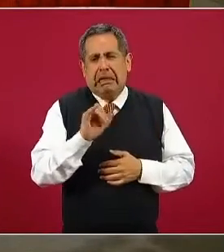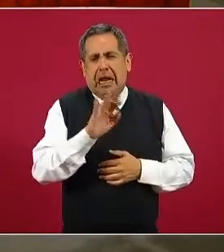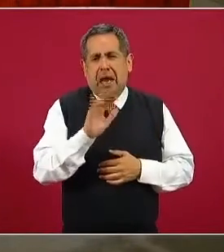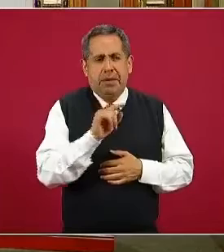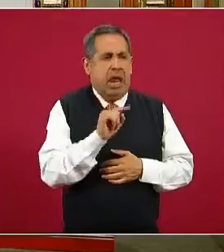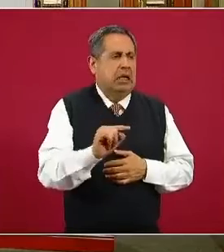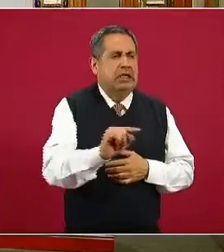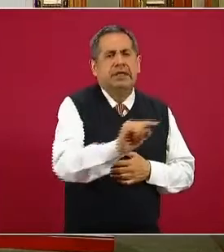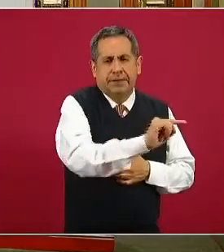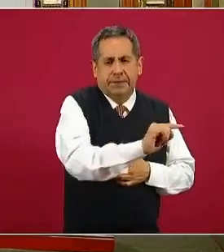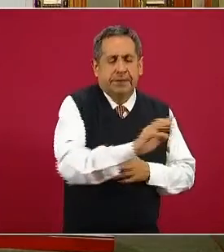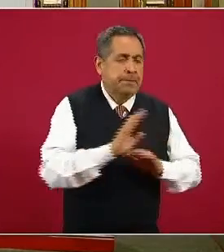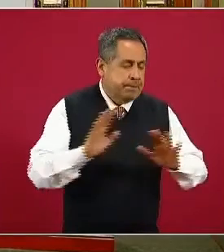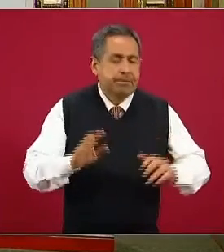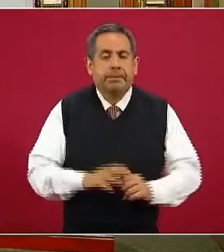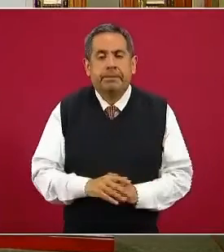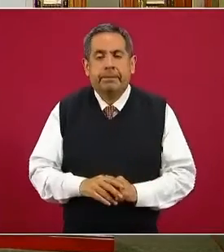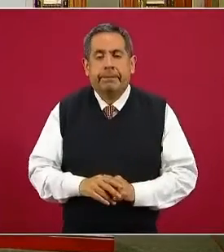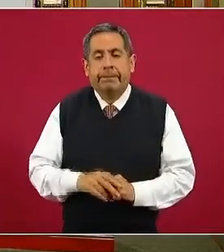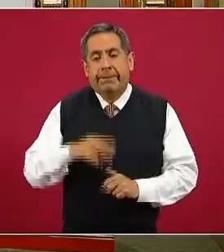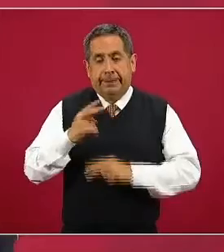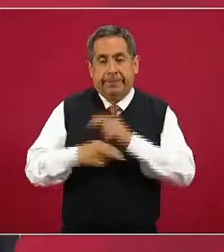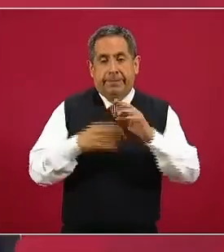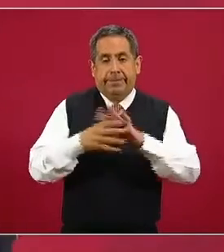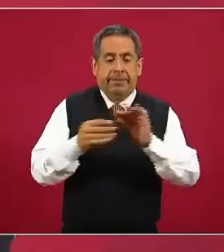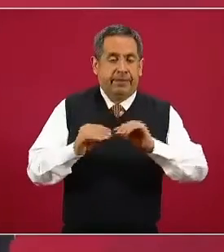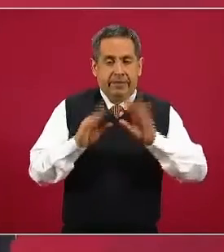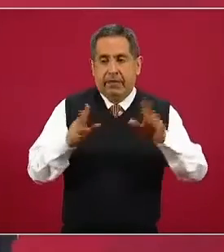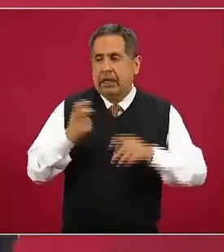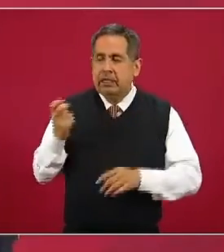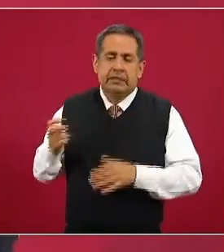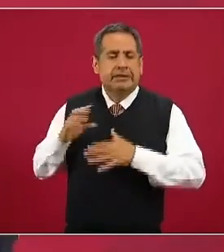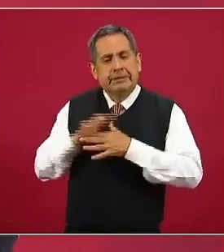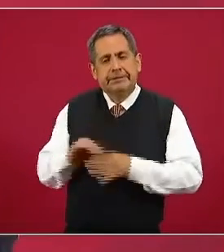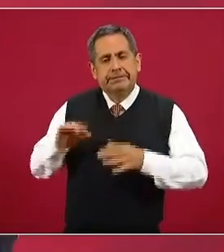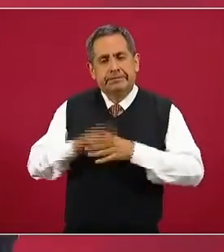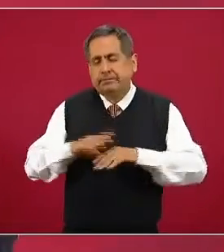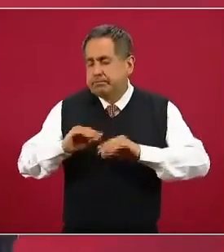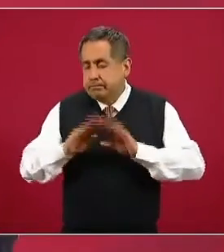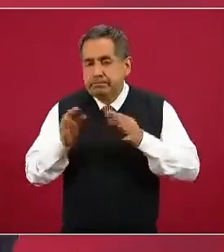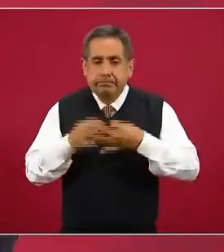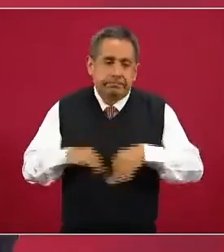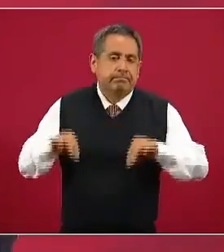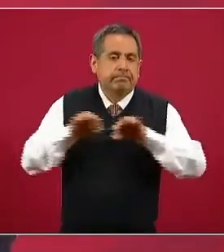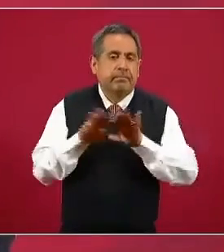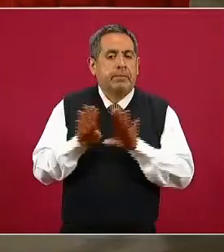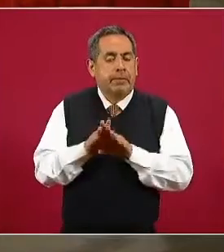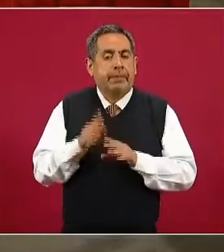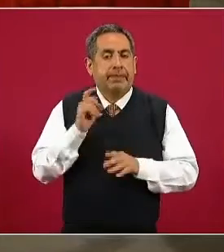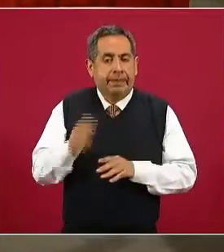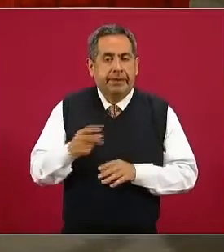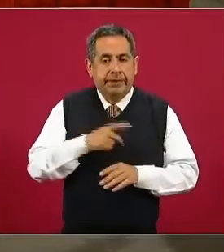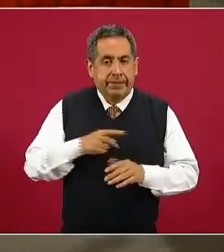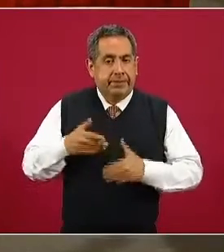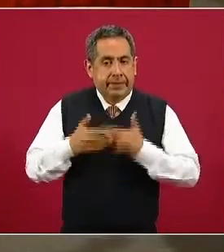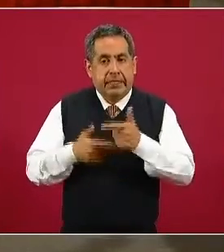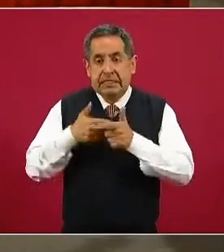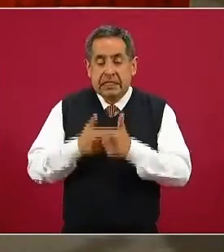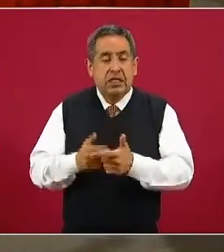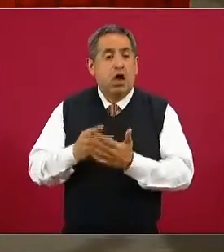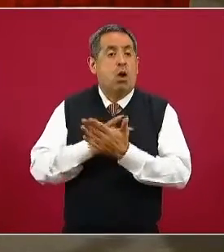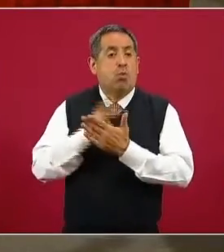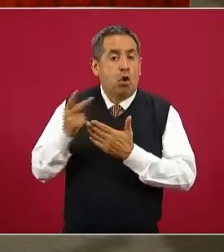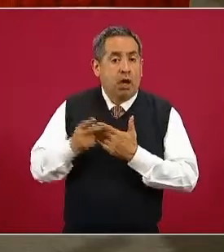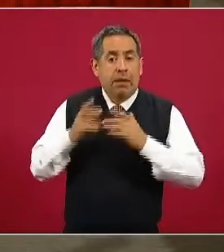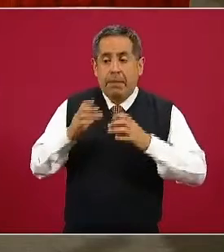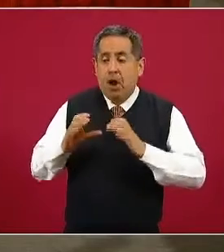en particular perros y gatos. Y para hablarnos de ello y explicar la importancia de continuar con el Programa Nacional de